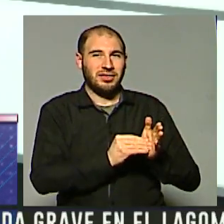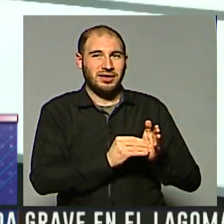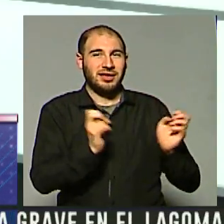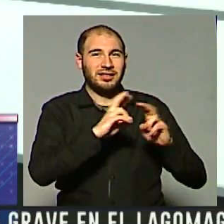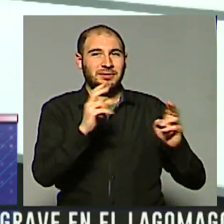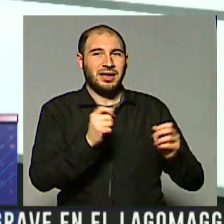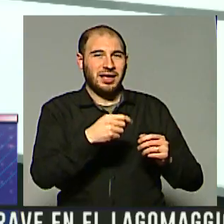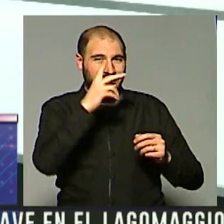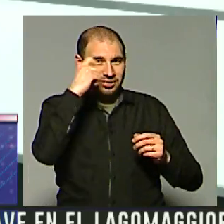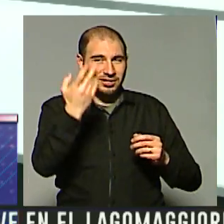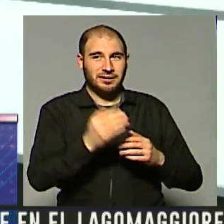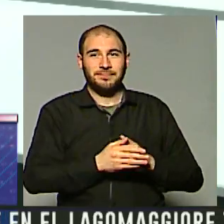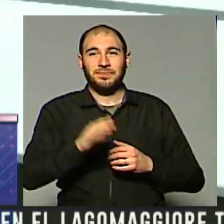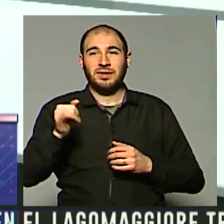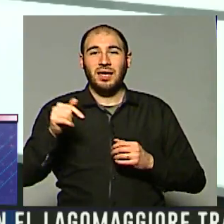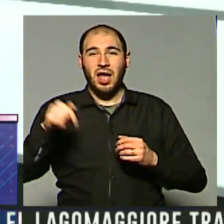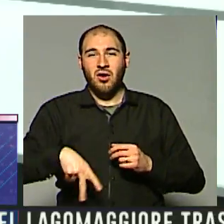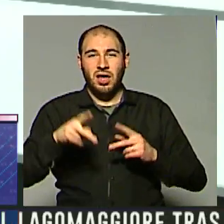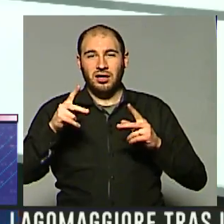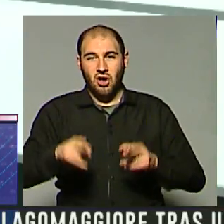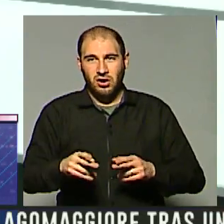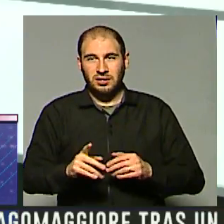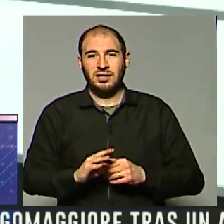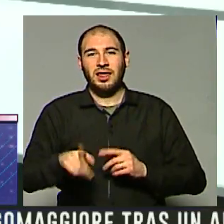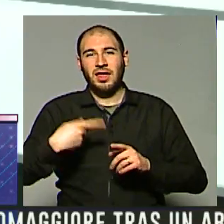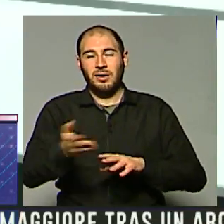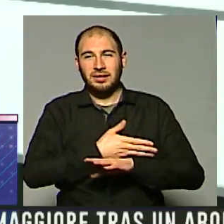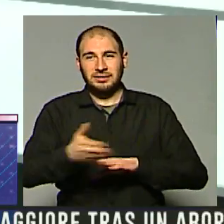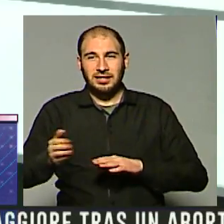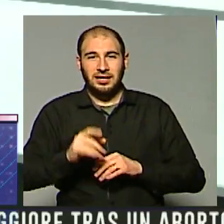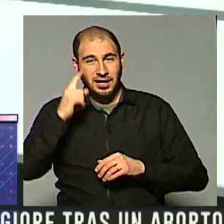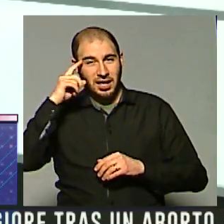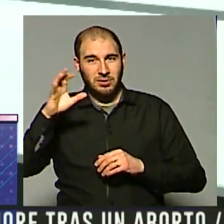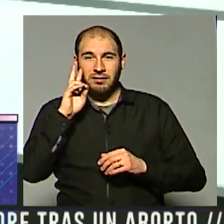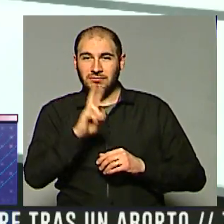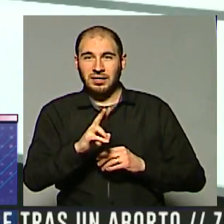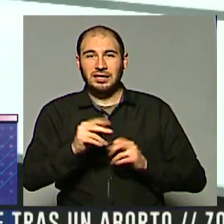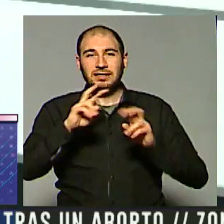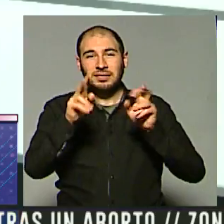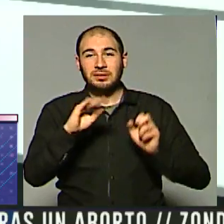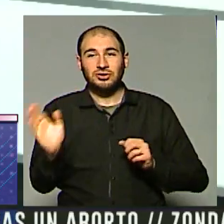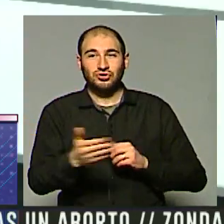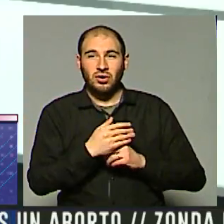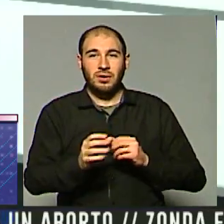que ver con la parte internacional seguro. Bueno, ahora sí nos tenemos que ir a una pausa, enseguida vamos a estar de vuelta. Recuerden que pueden ver todos los